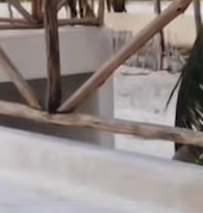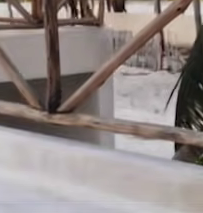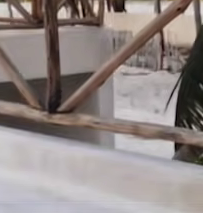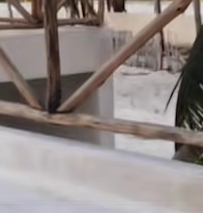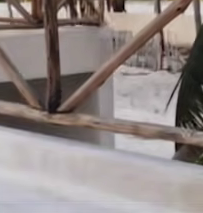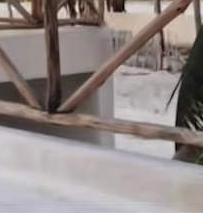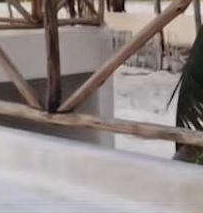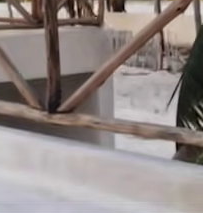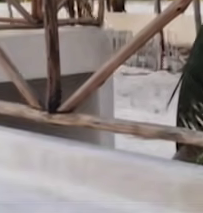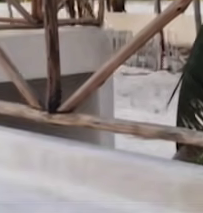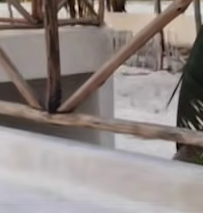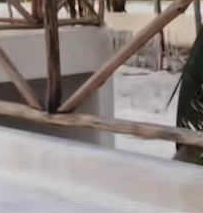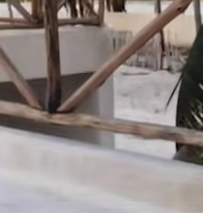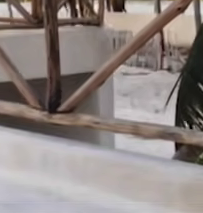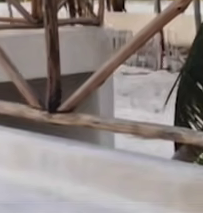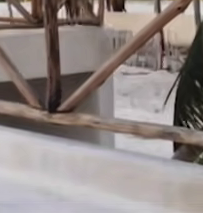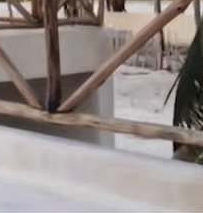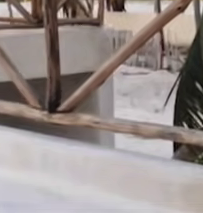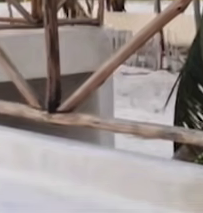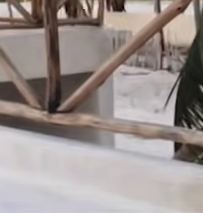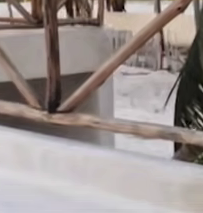ser desplantes.